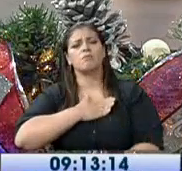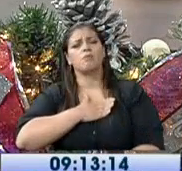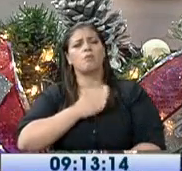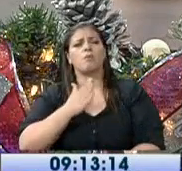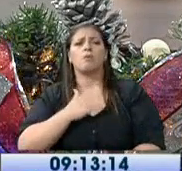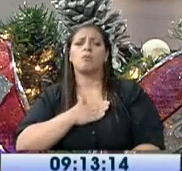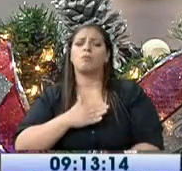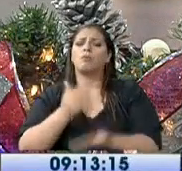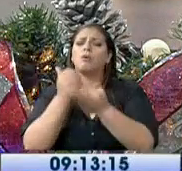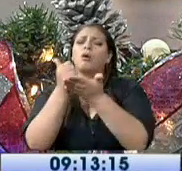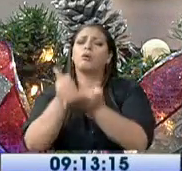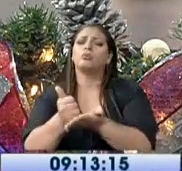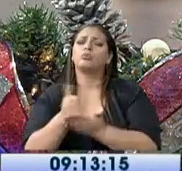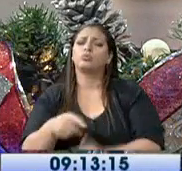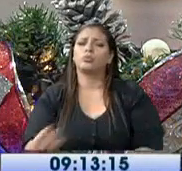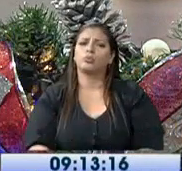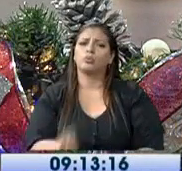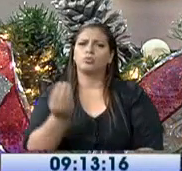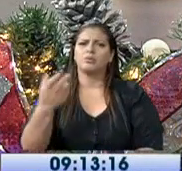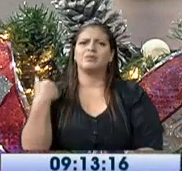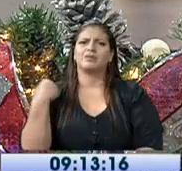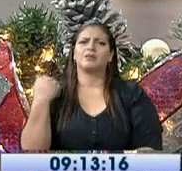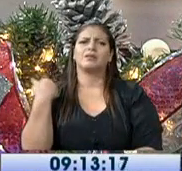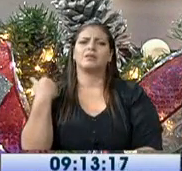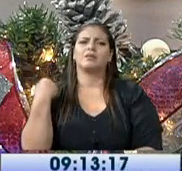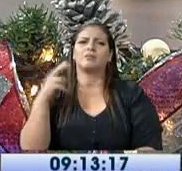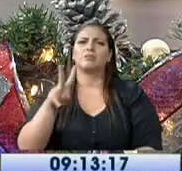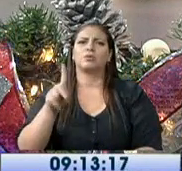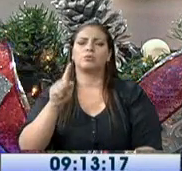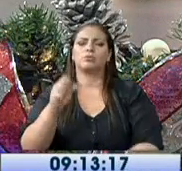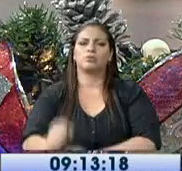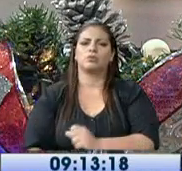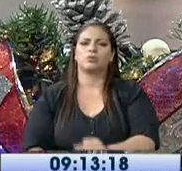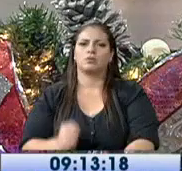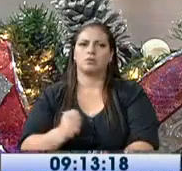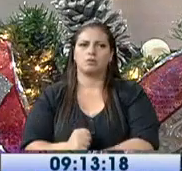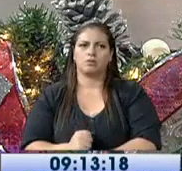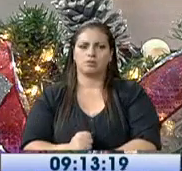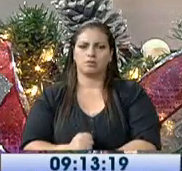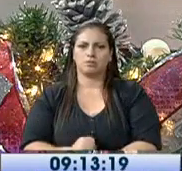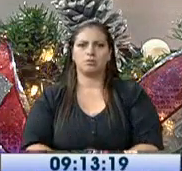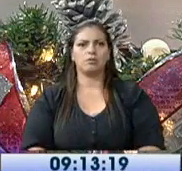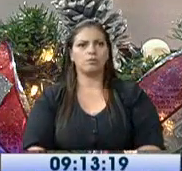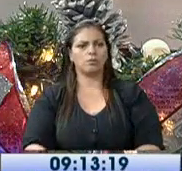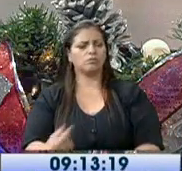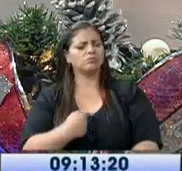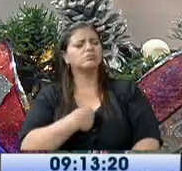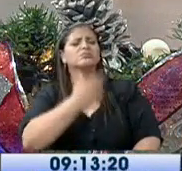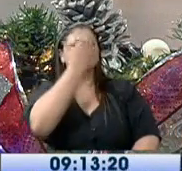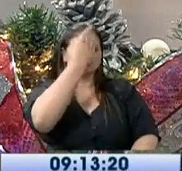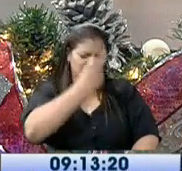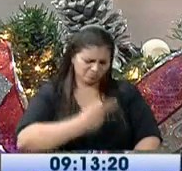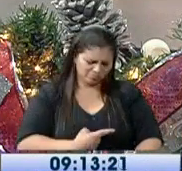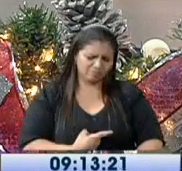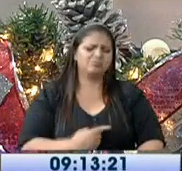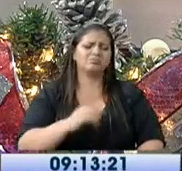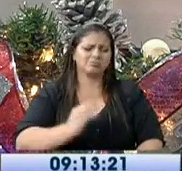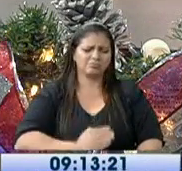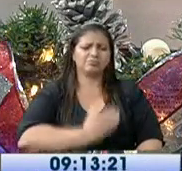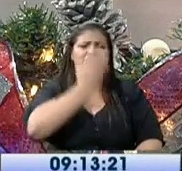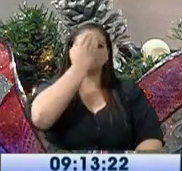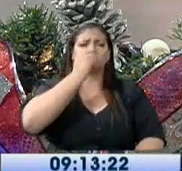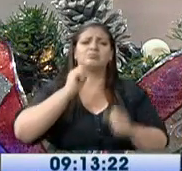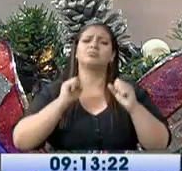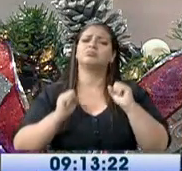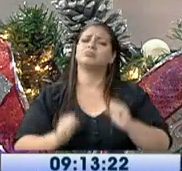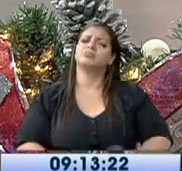mientras que el joven adicto de apenas 21 años afirma que está dispuesto a cambiar su vida y por ello